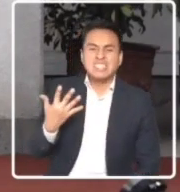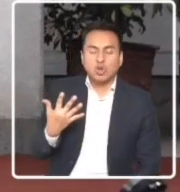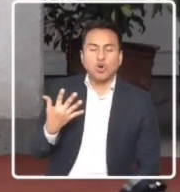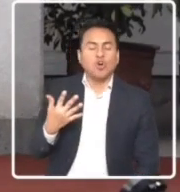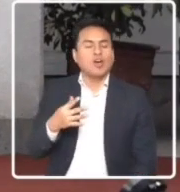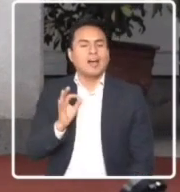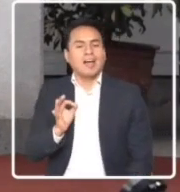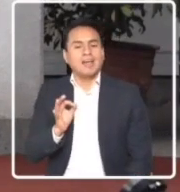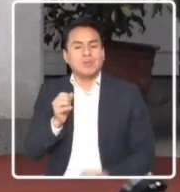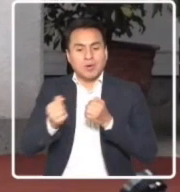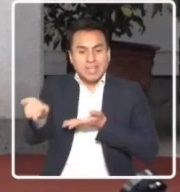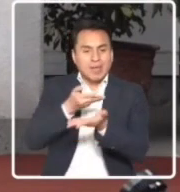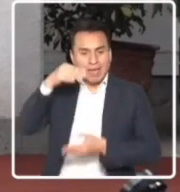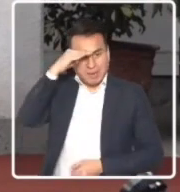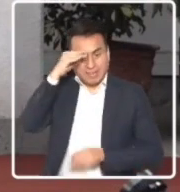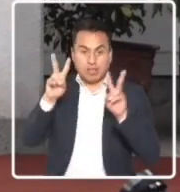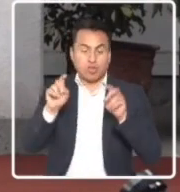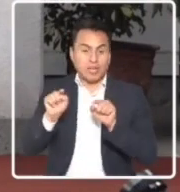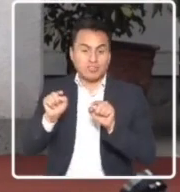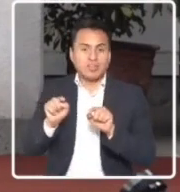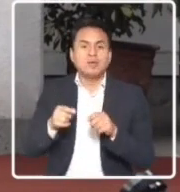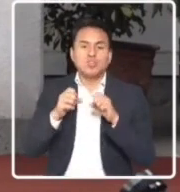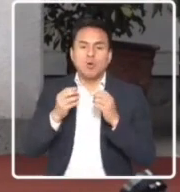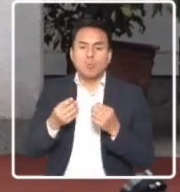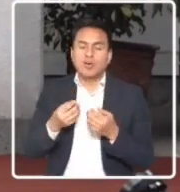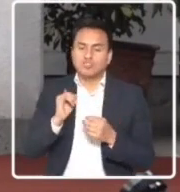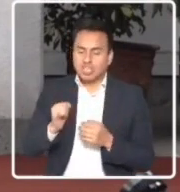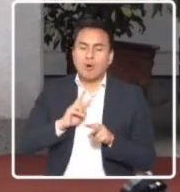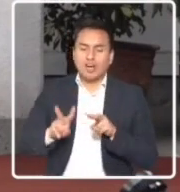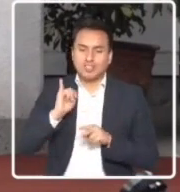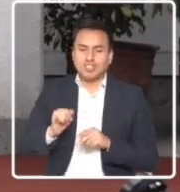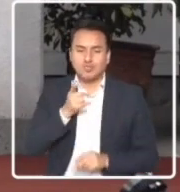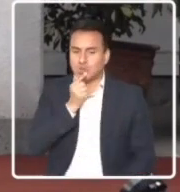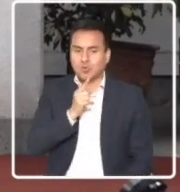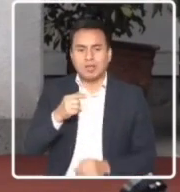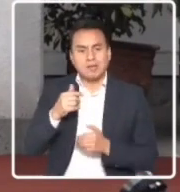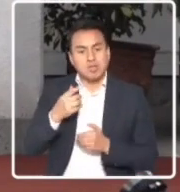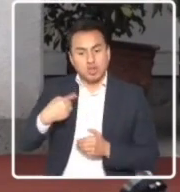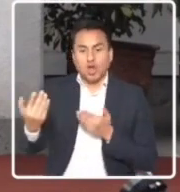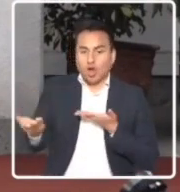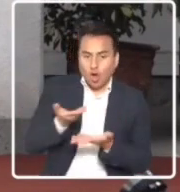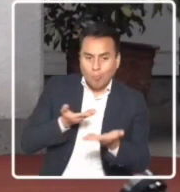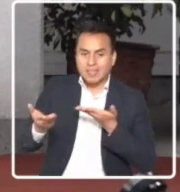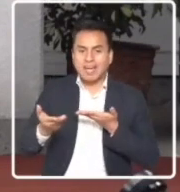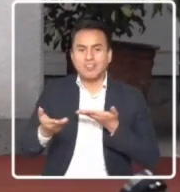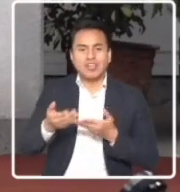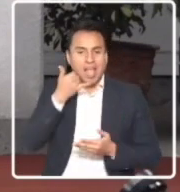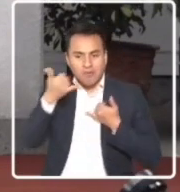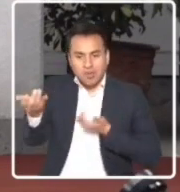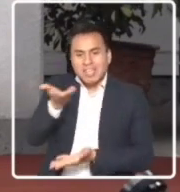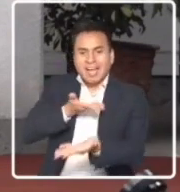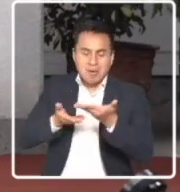2025, y que pudiéramos intercambiar experiencias en torno a eso. Y por supuesto que lo vamos a hacer, y no me cabe ninguna duda que en la medida en que sigamos conversando, intercambiamos teléfonos,